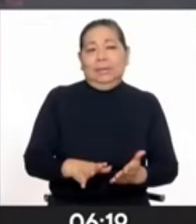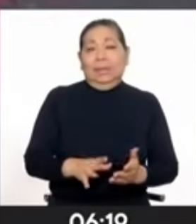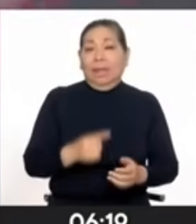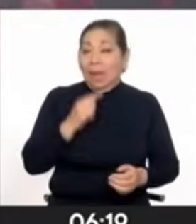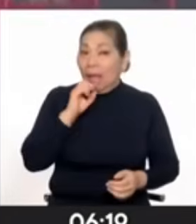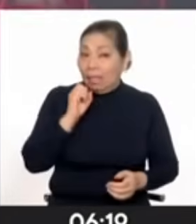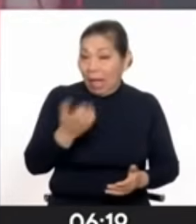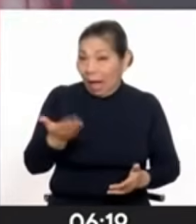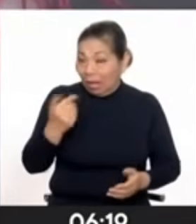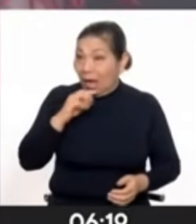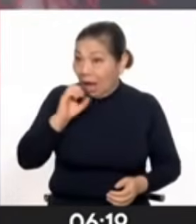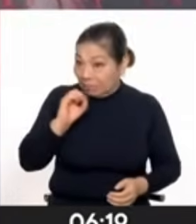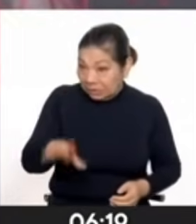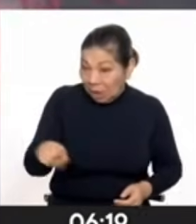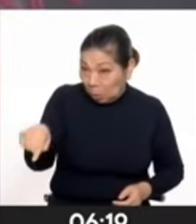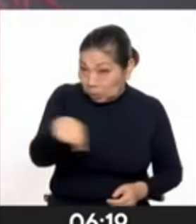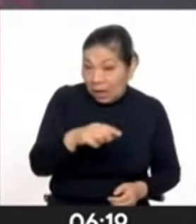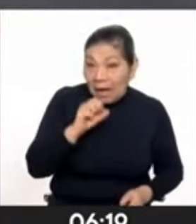desalojar o no? Sí, muy amable.